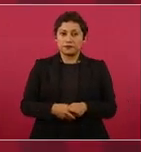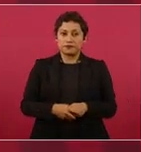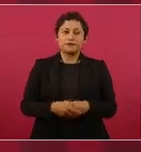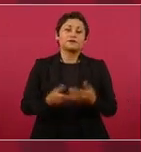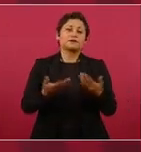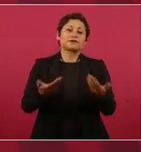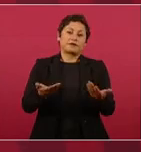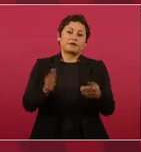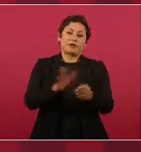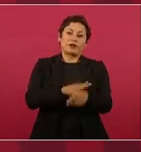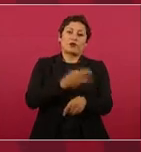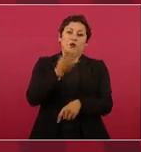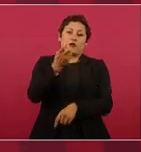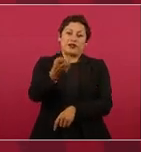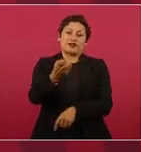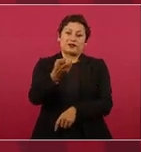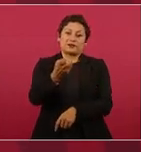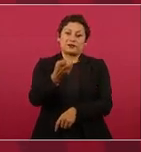uno de mis escritores